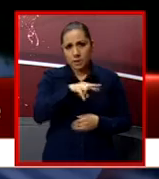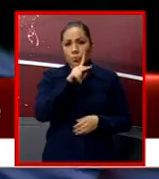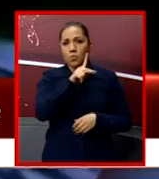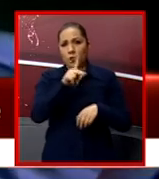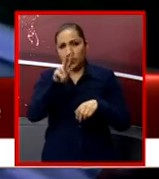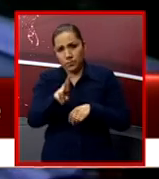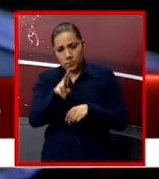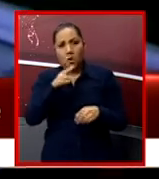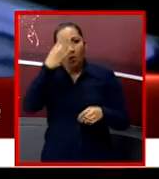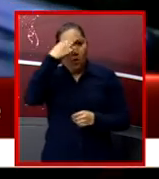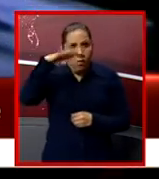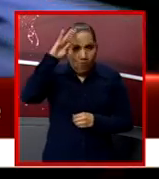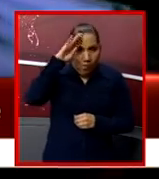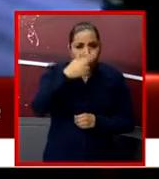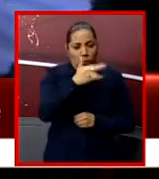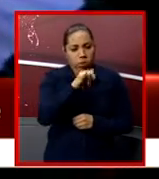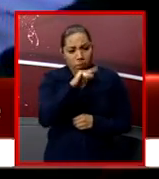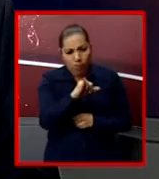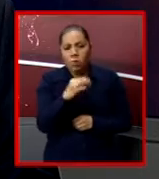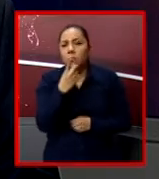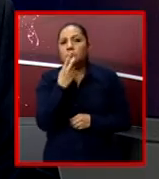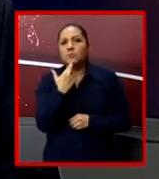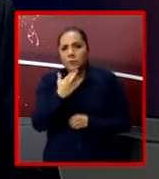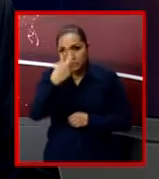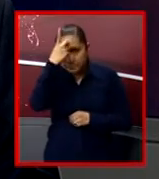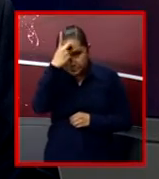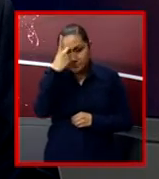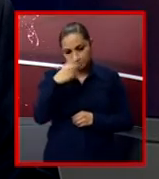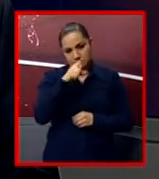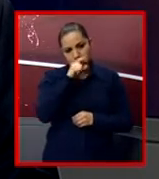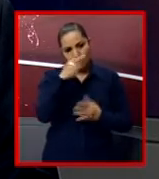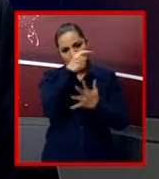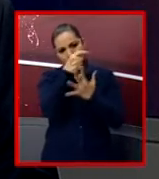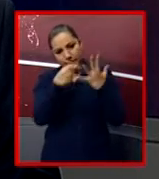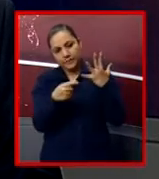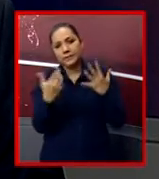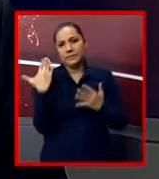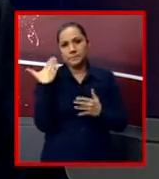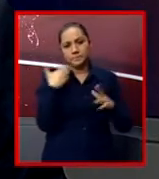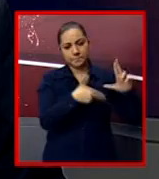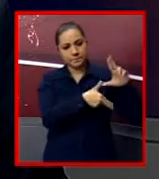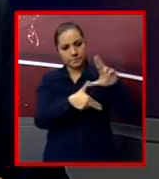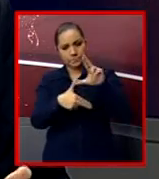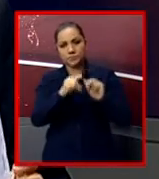Cuba, República de Haití, República Dominicana por el paso del huracán Irma.